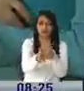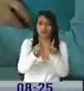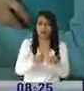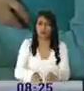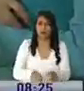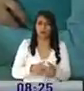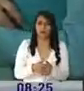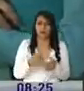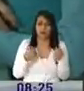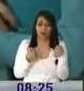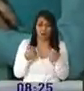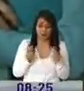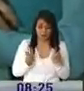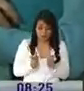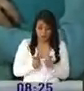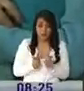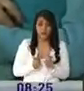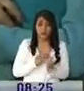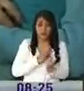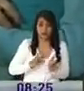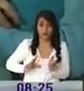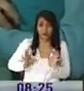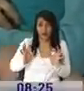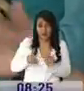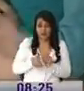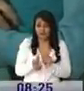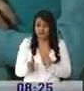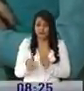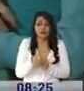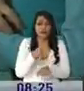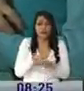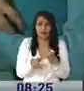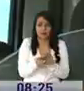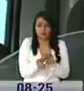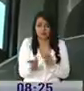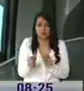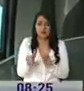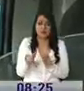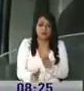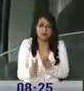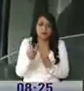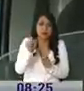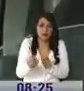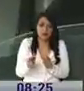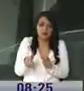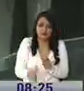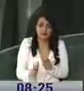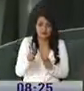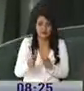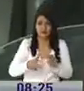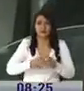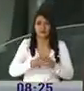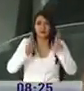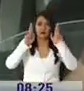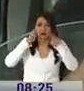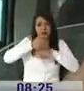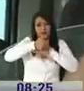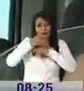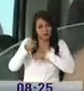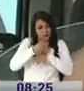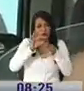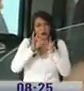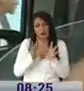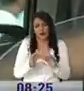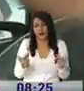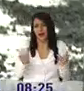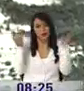pequeño como el mío por si acaso quiere cruzar si no le dejan y de le tiene que cruzar por el Bach ojalá las autoridades tomen cartas en el asunto y procedan a